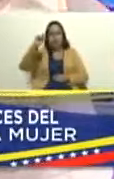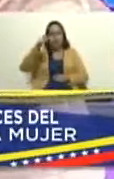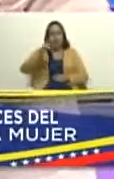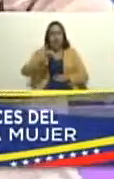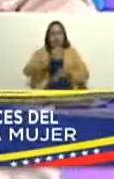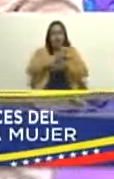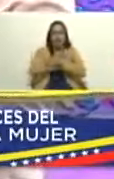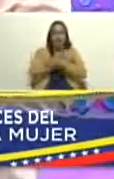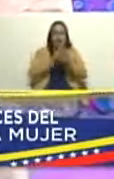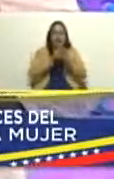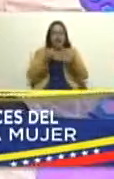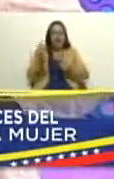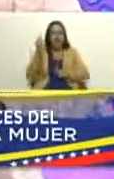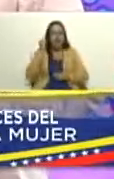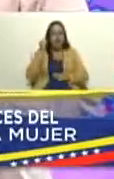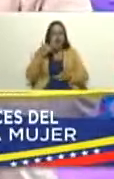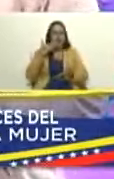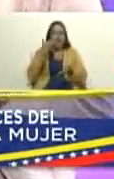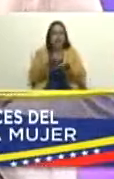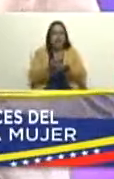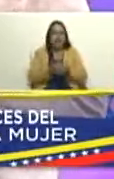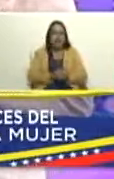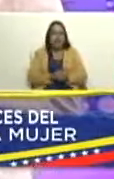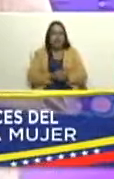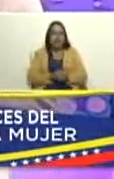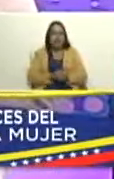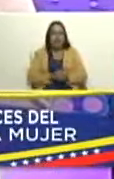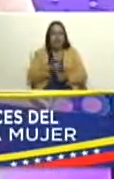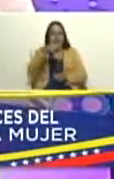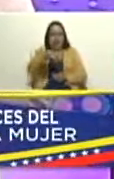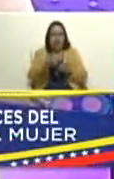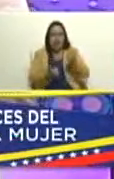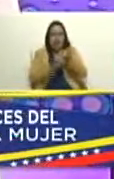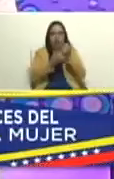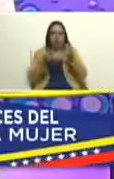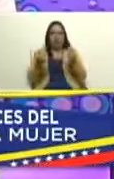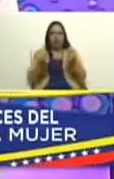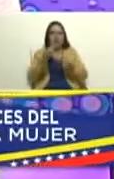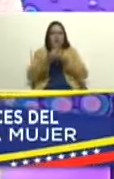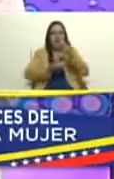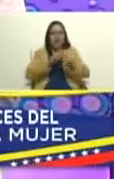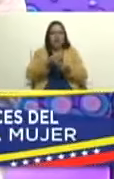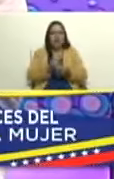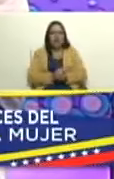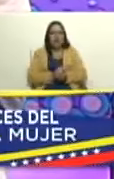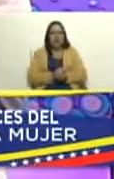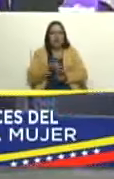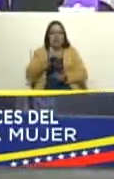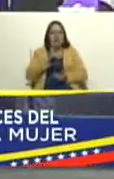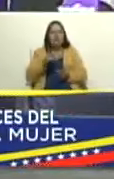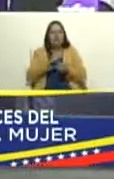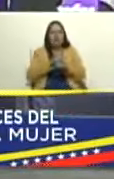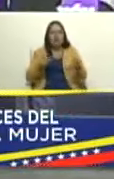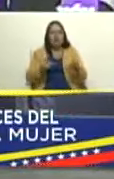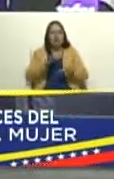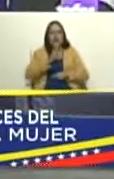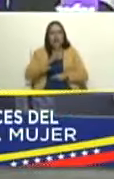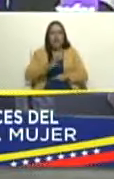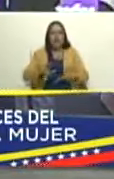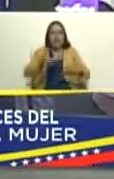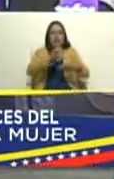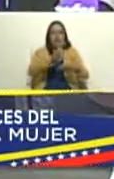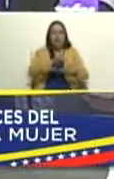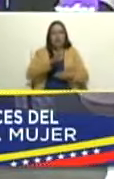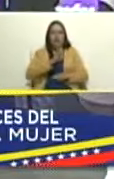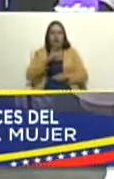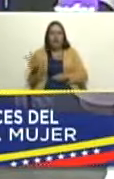de cada una de estas mujeres agradecidas por estos créditos que están siendo otorgados a través de la banca pública, el Banco Bicentenario, el